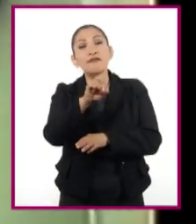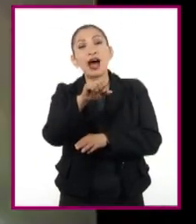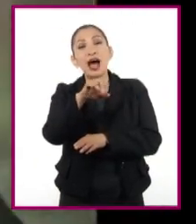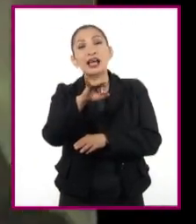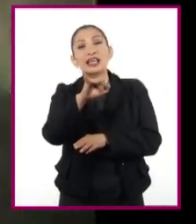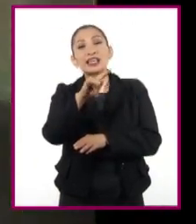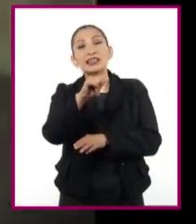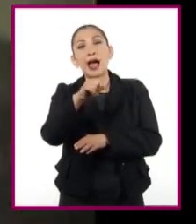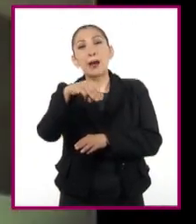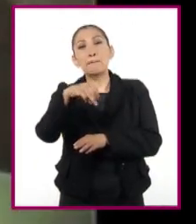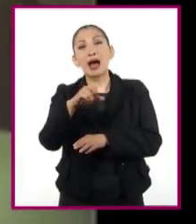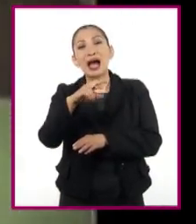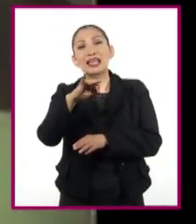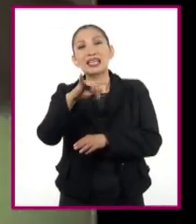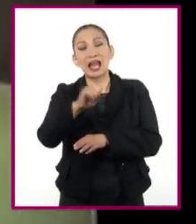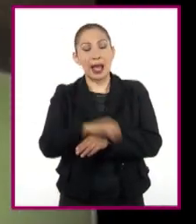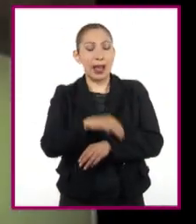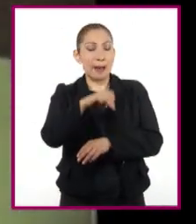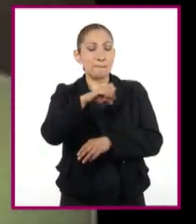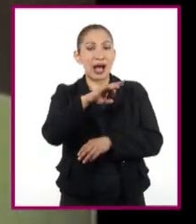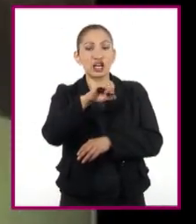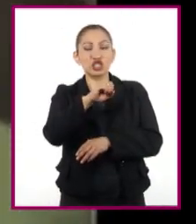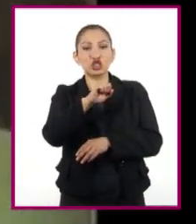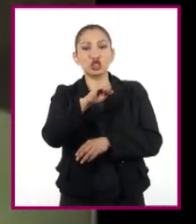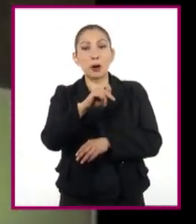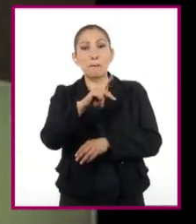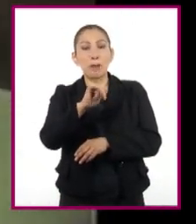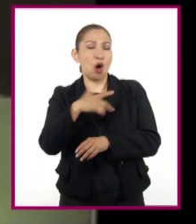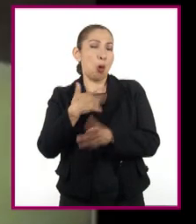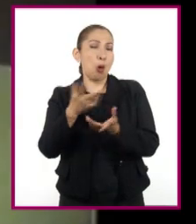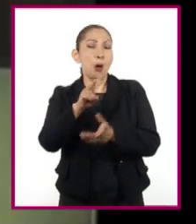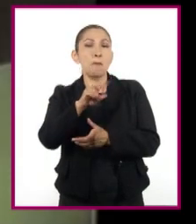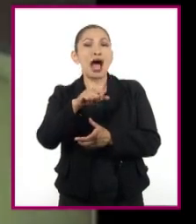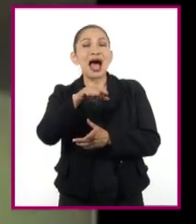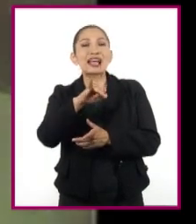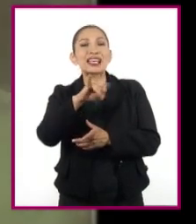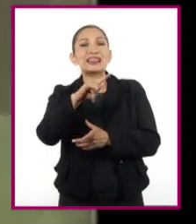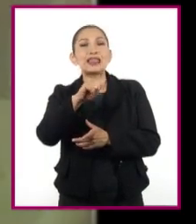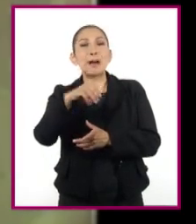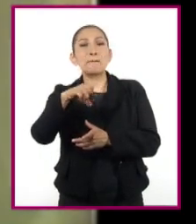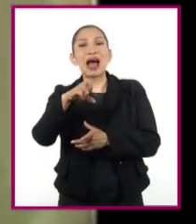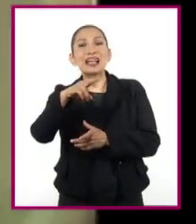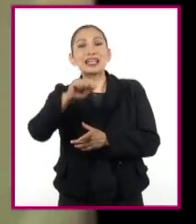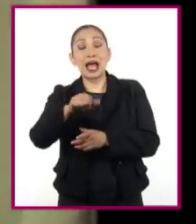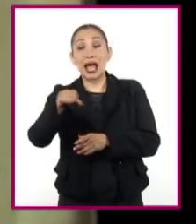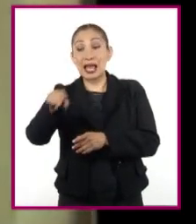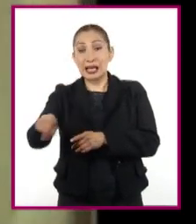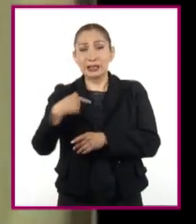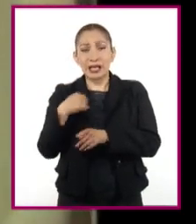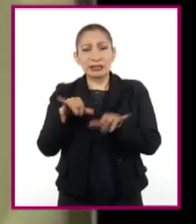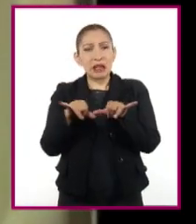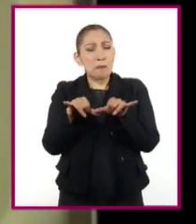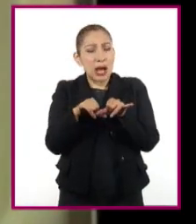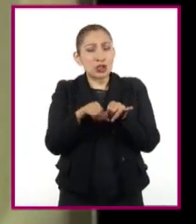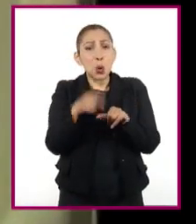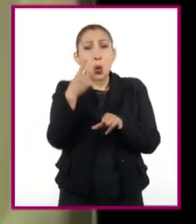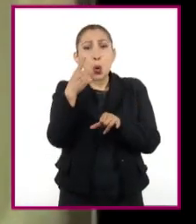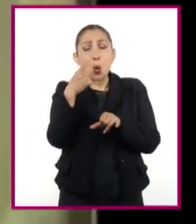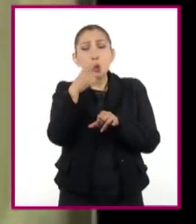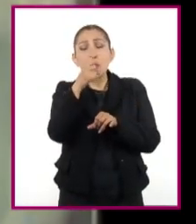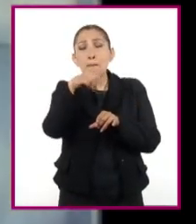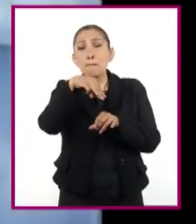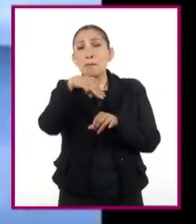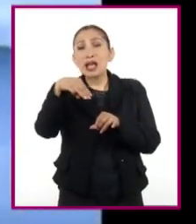marina. La marsopa, conocida comúnmente como vaquita marina, es un mamífero que apenas alcanza 1.5 metros